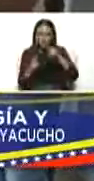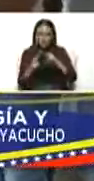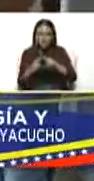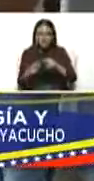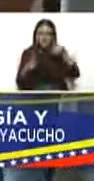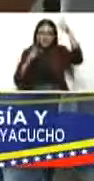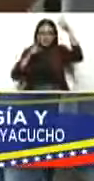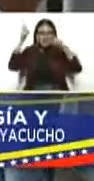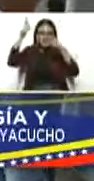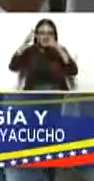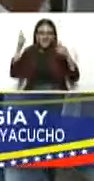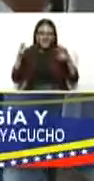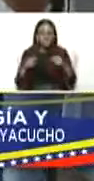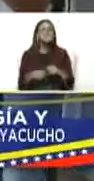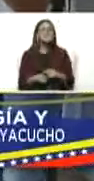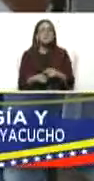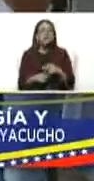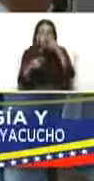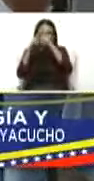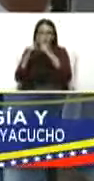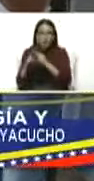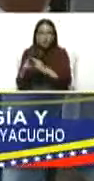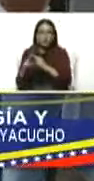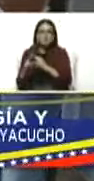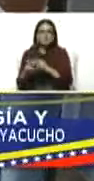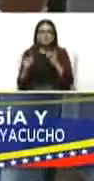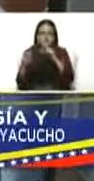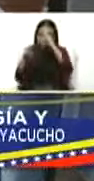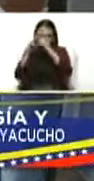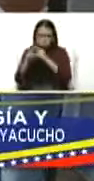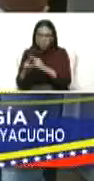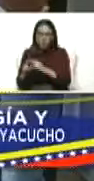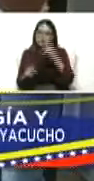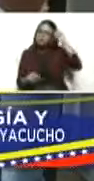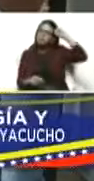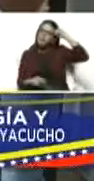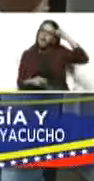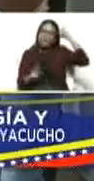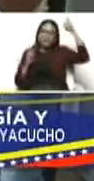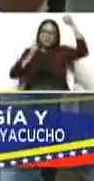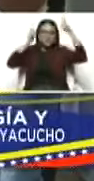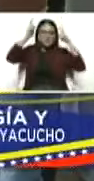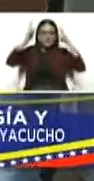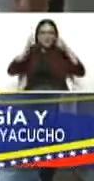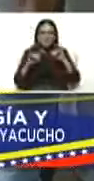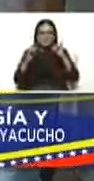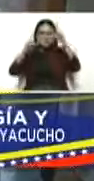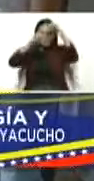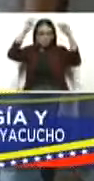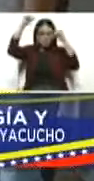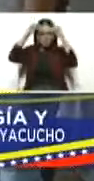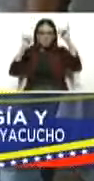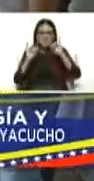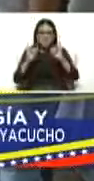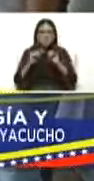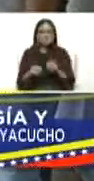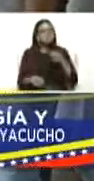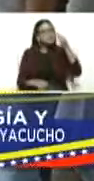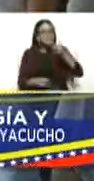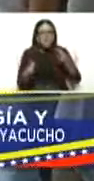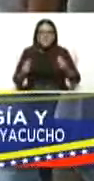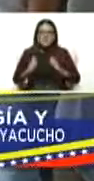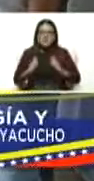Guevara. Honor y gloria a Ernesto Che Guevara. Siempre vivo, siempre